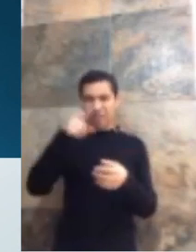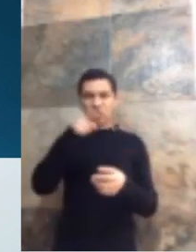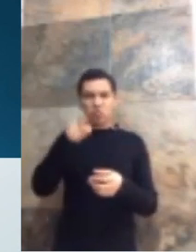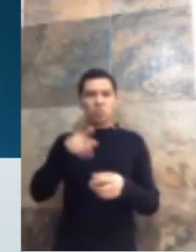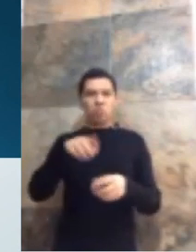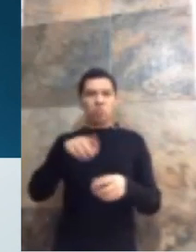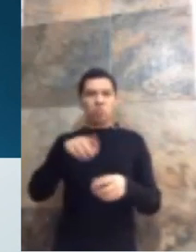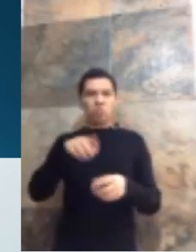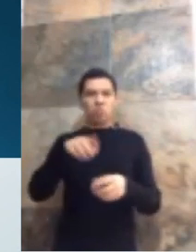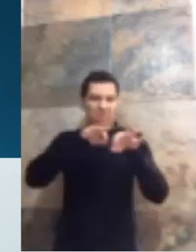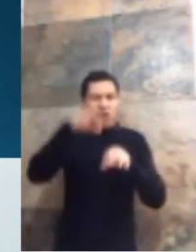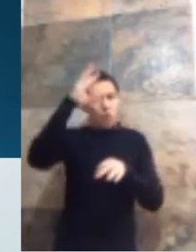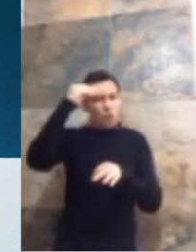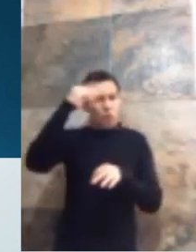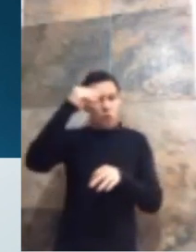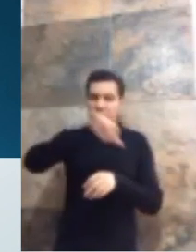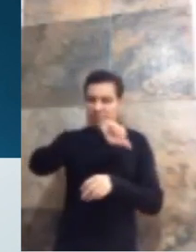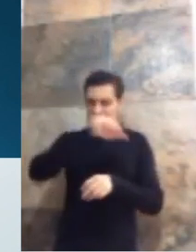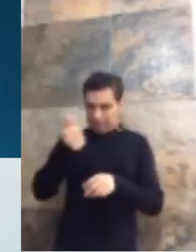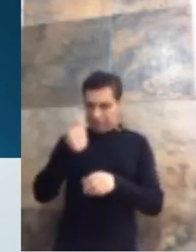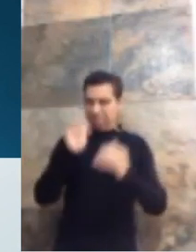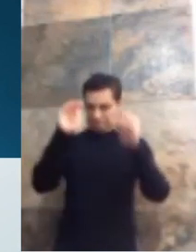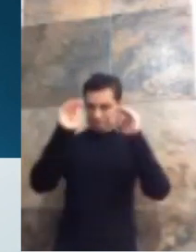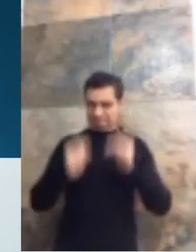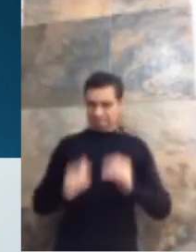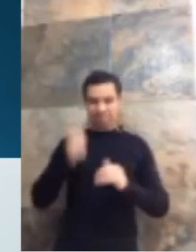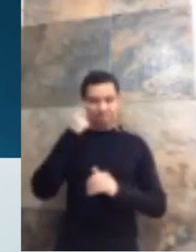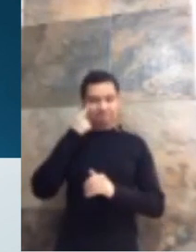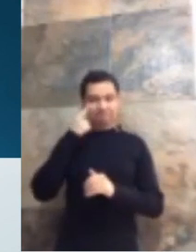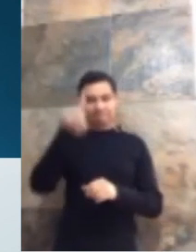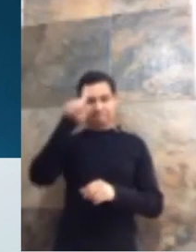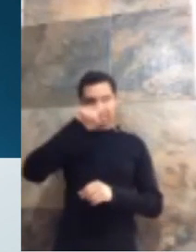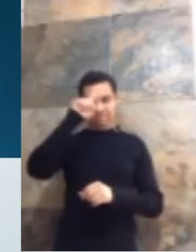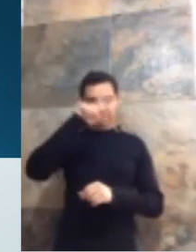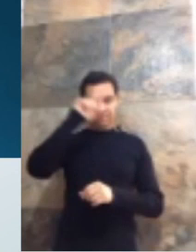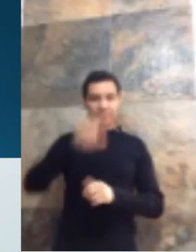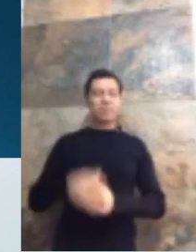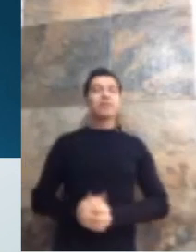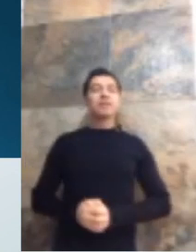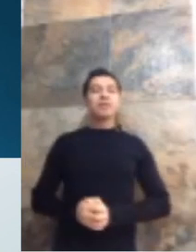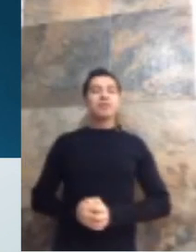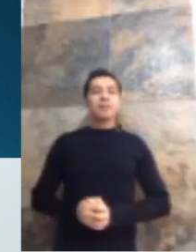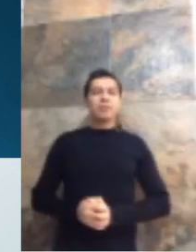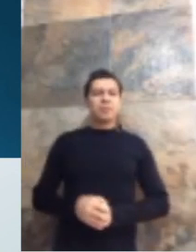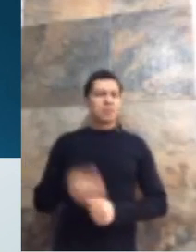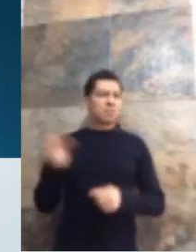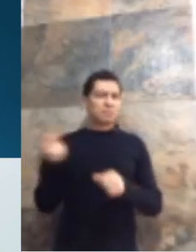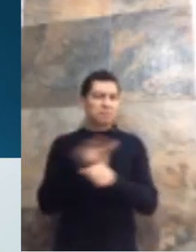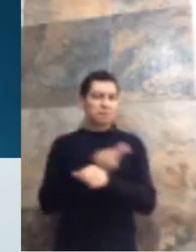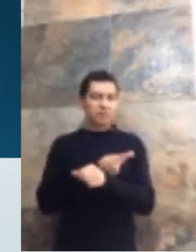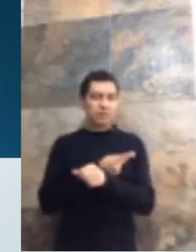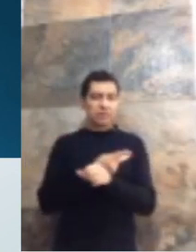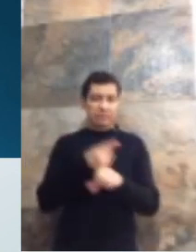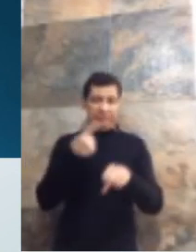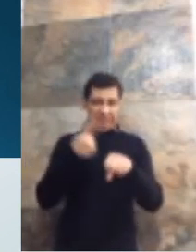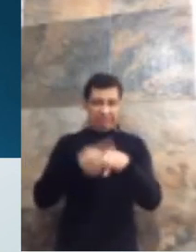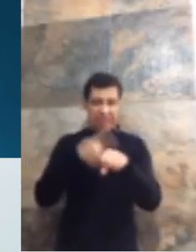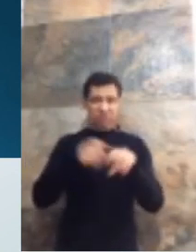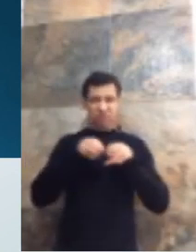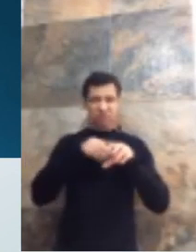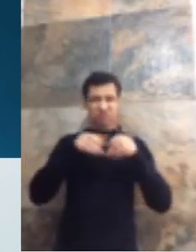mejor. Pasamos a la 19. ¿Qué ocurre cuando las cosas ya están en una